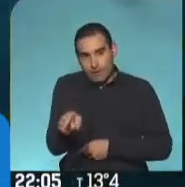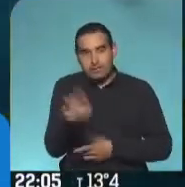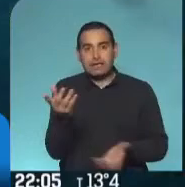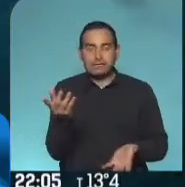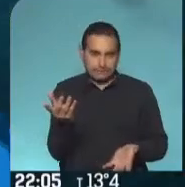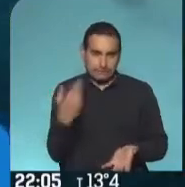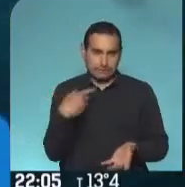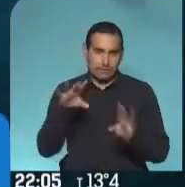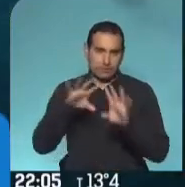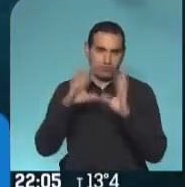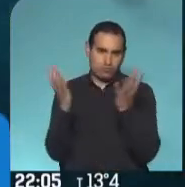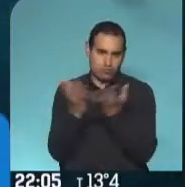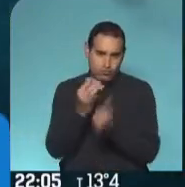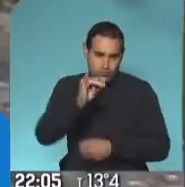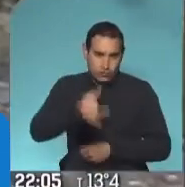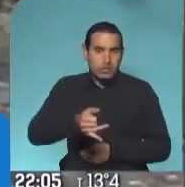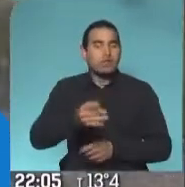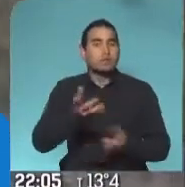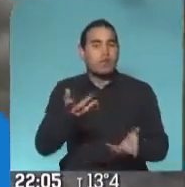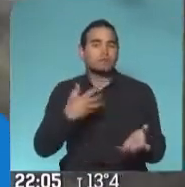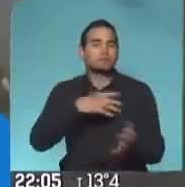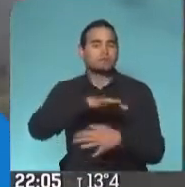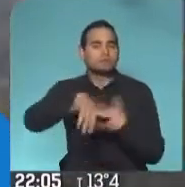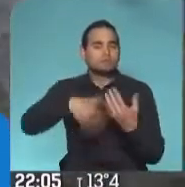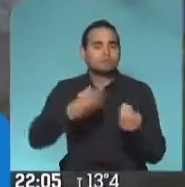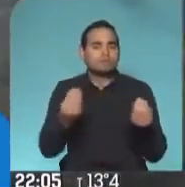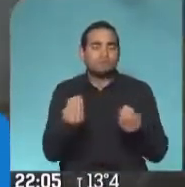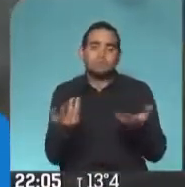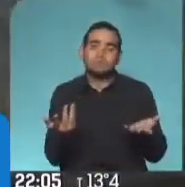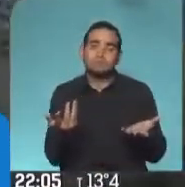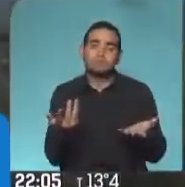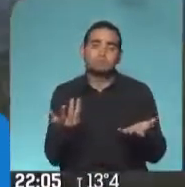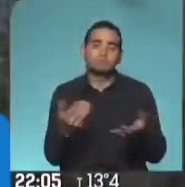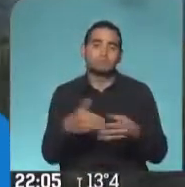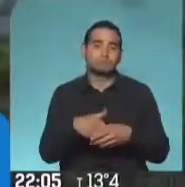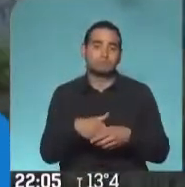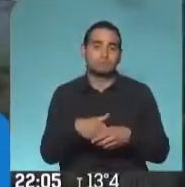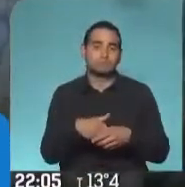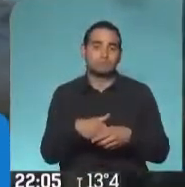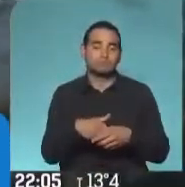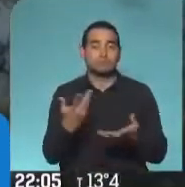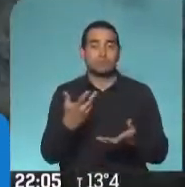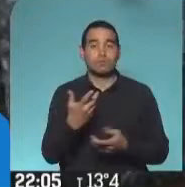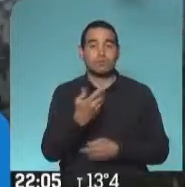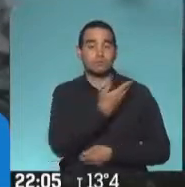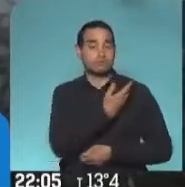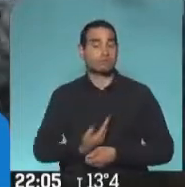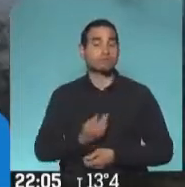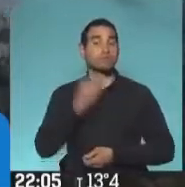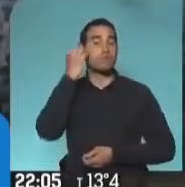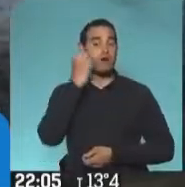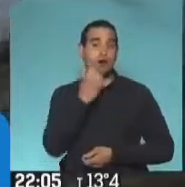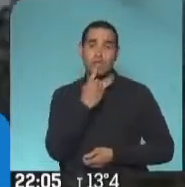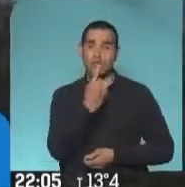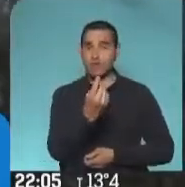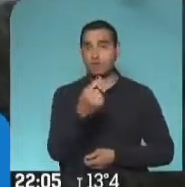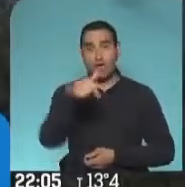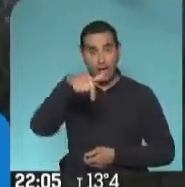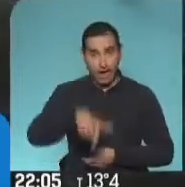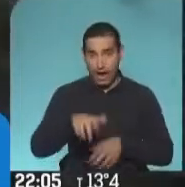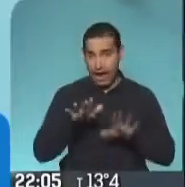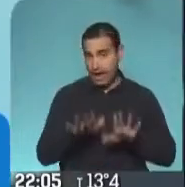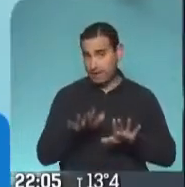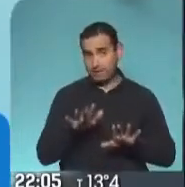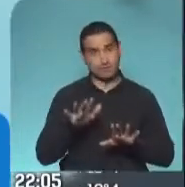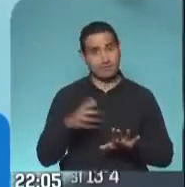crisis transatlántica. Esa crisis transatlántica por la cual Emmanuel Macron ha dicho, bueno, en estas condiciones no